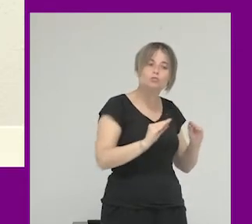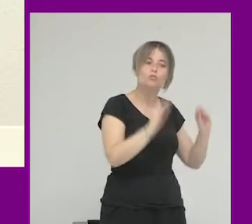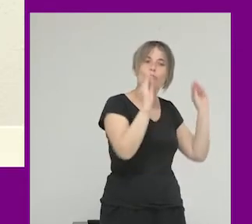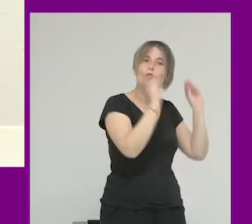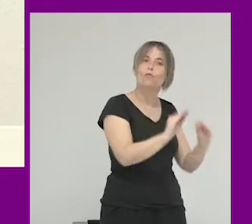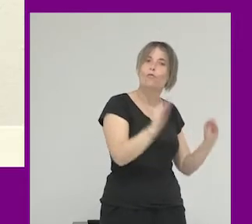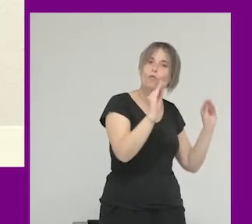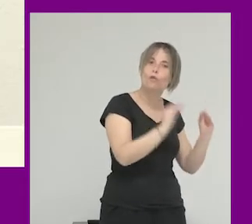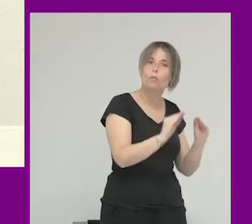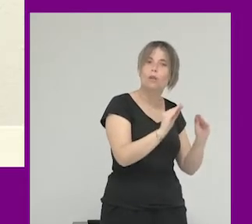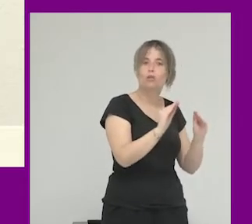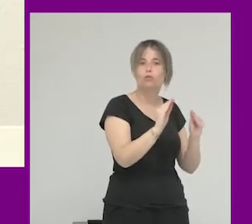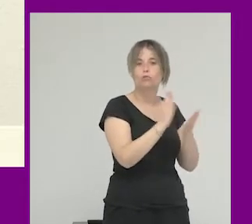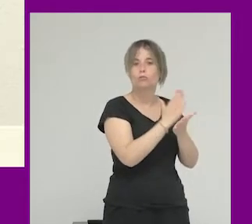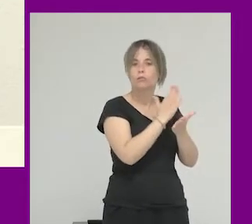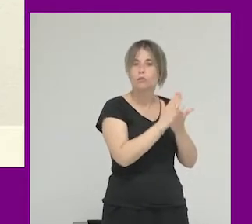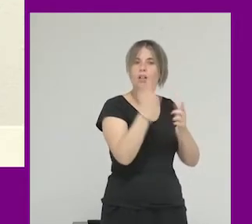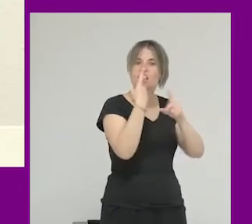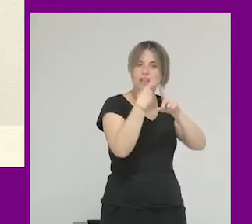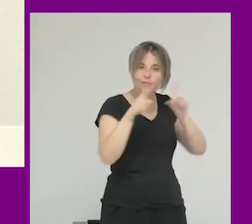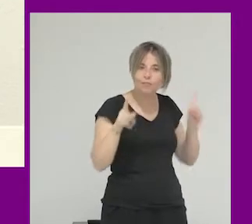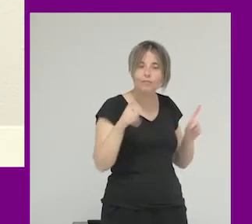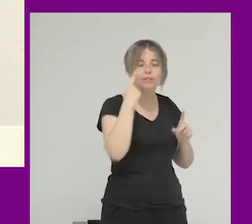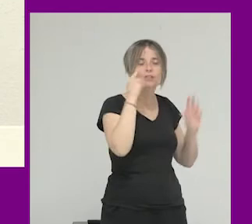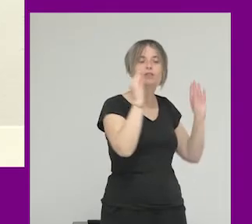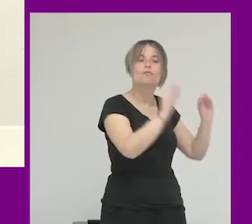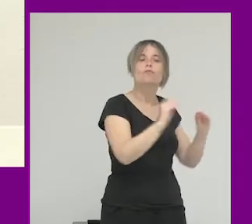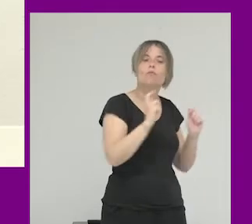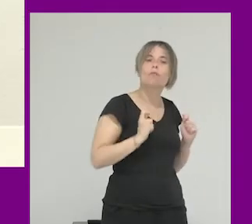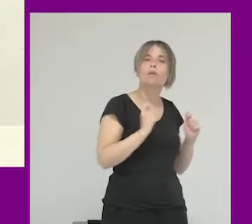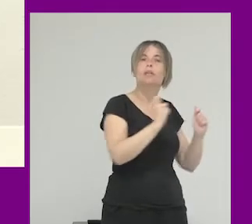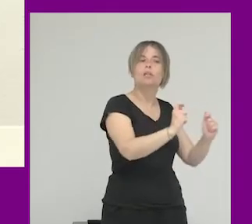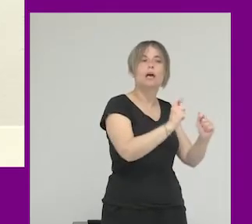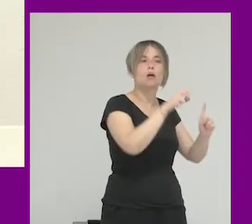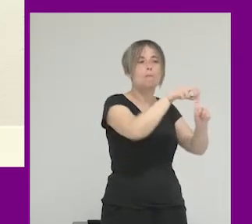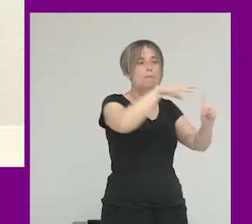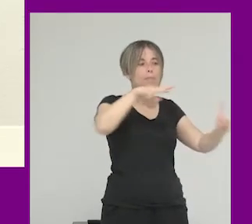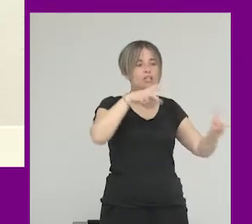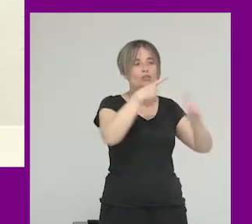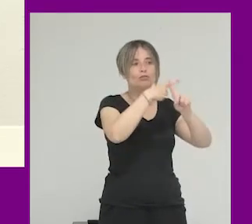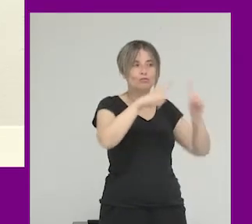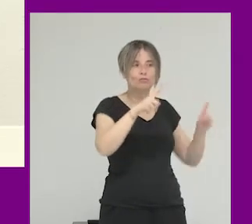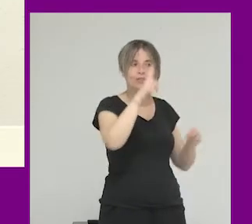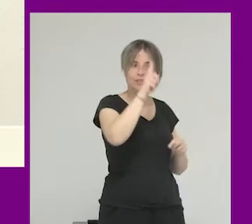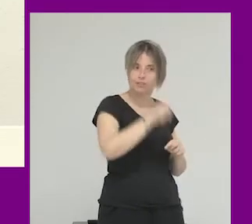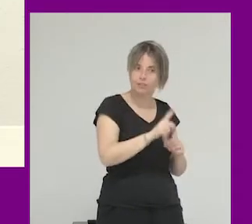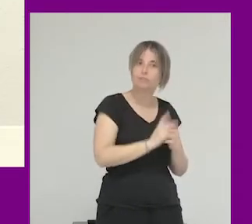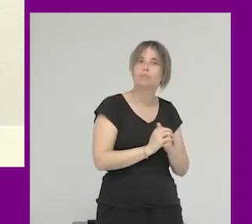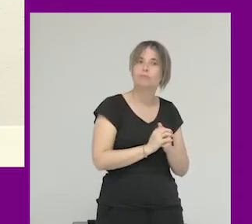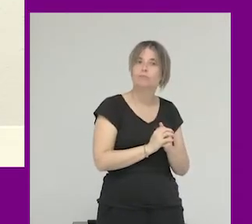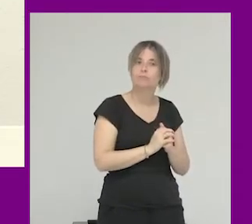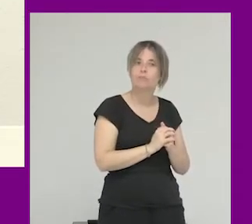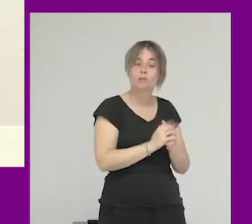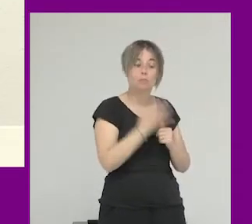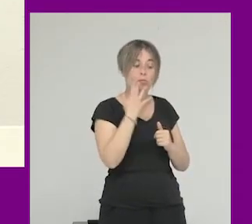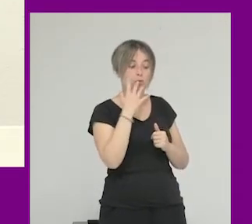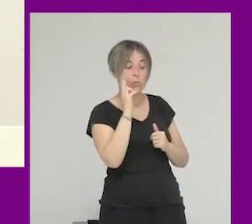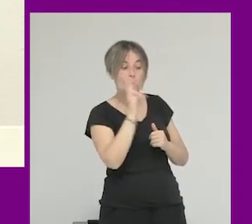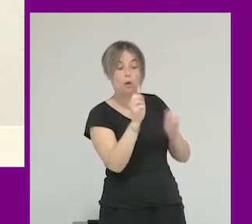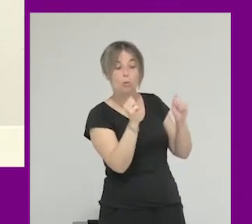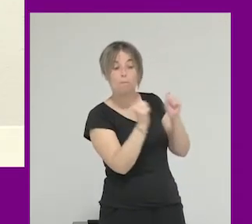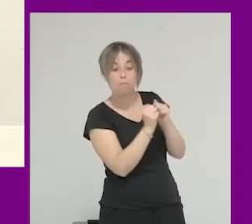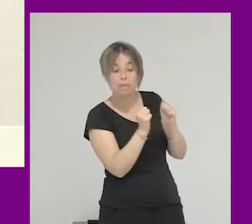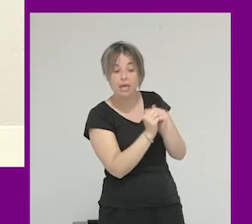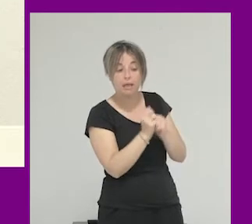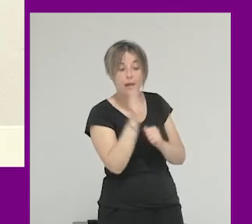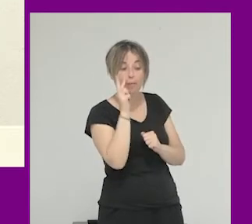formación diferente, aportan una visión diferente también de ver la piedra y los